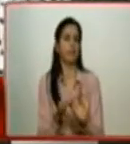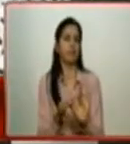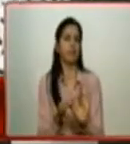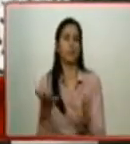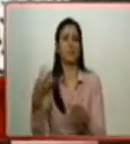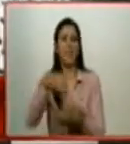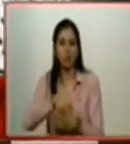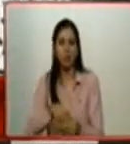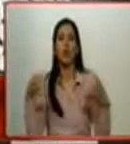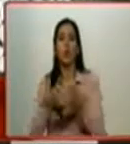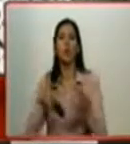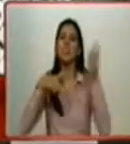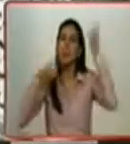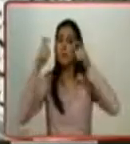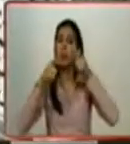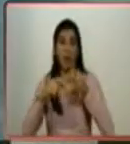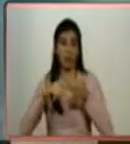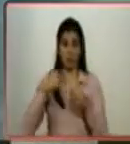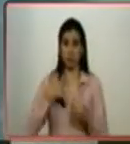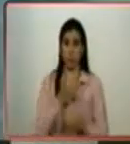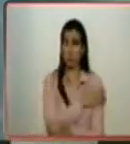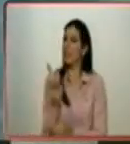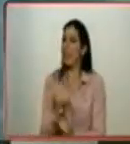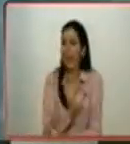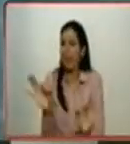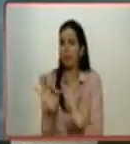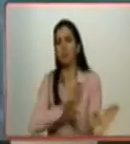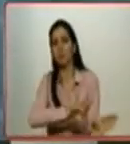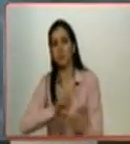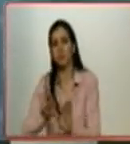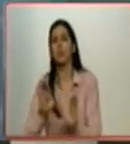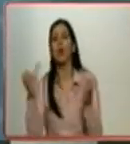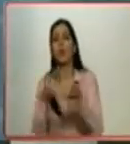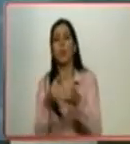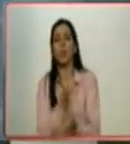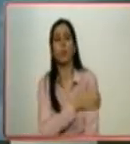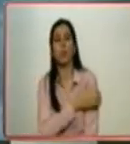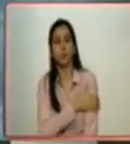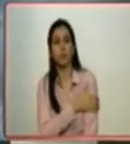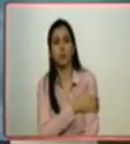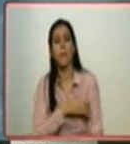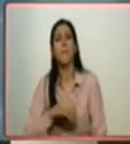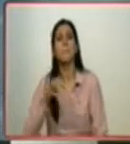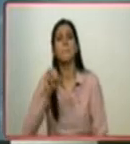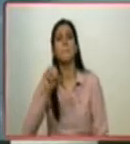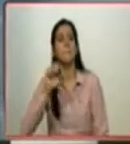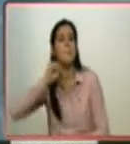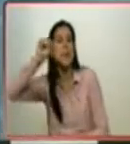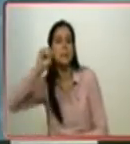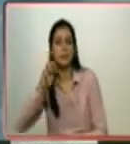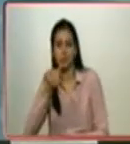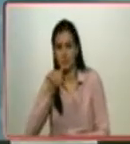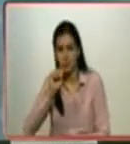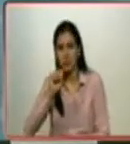dentro del chavismo, fuera del chavismo, nada. Por su parte, el partido político de oposición MAS felicitó al CNE por la